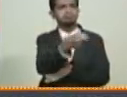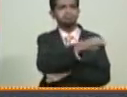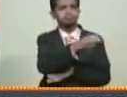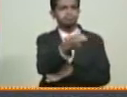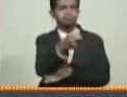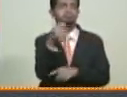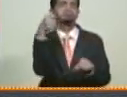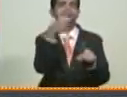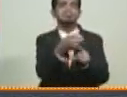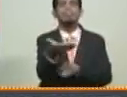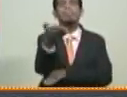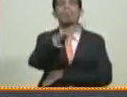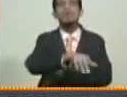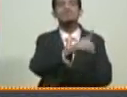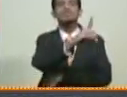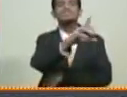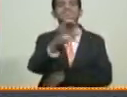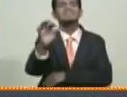Murieron más de 100 presos.